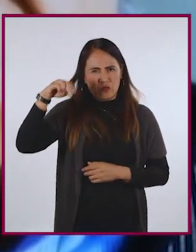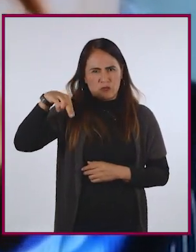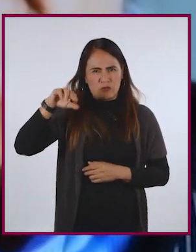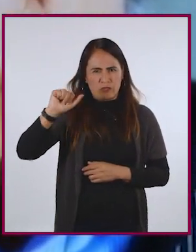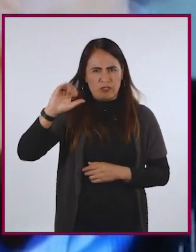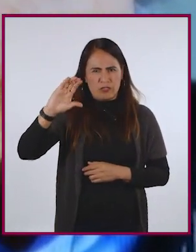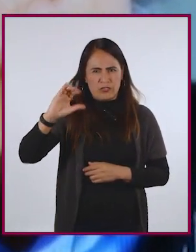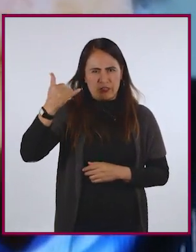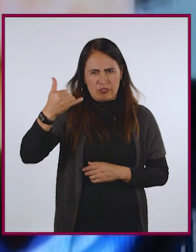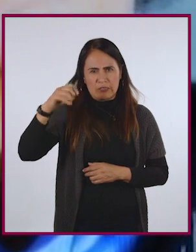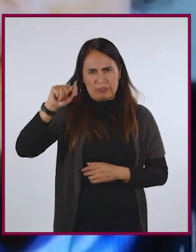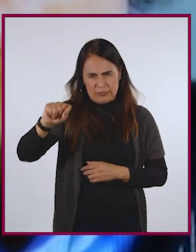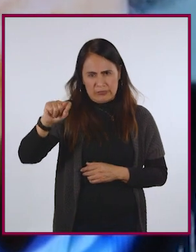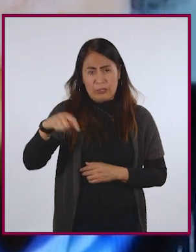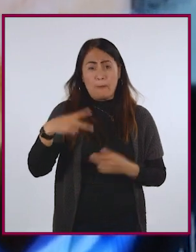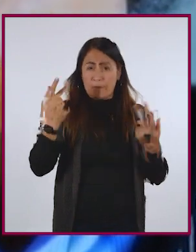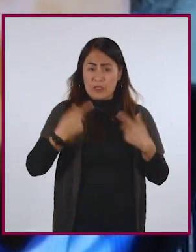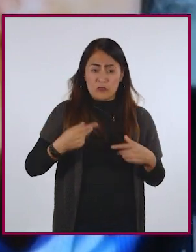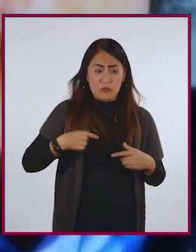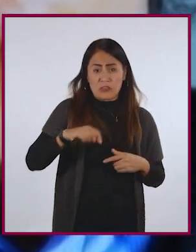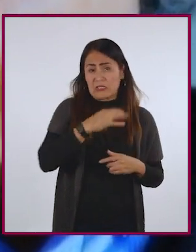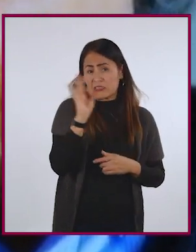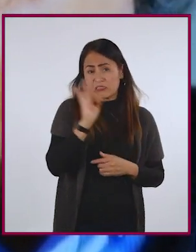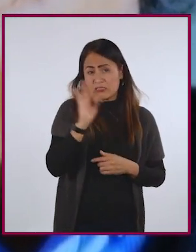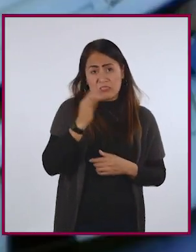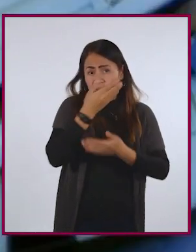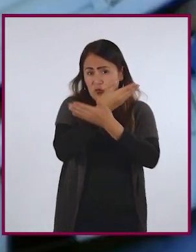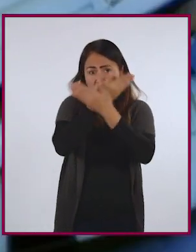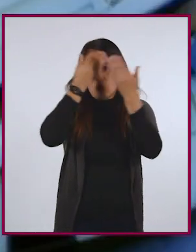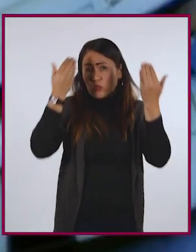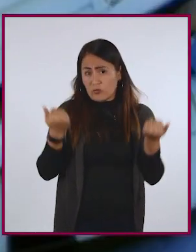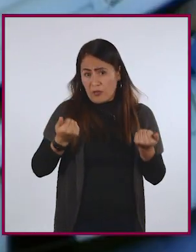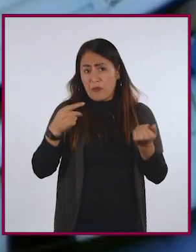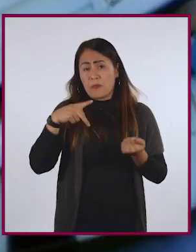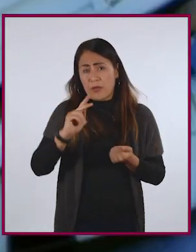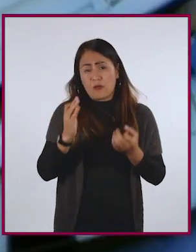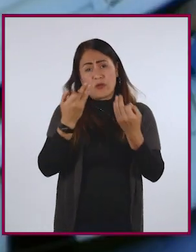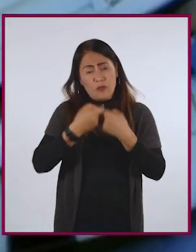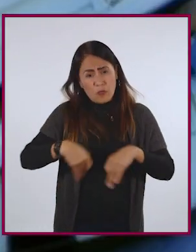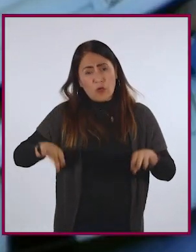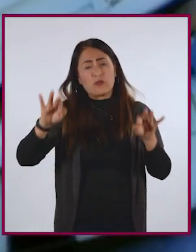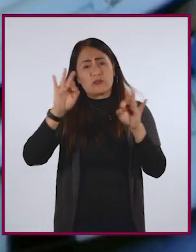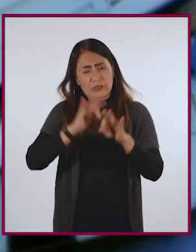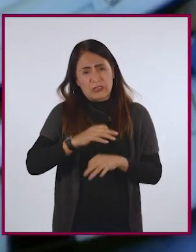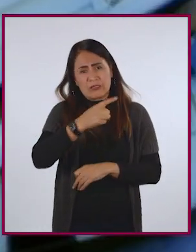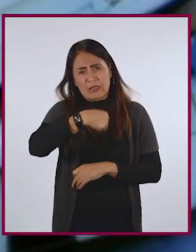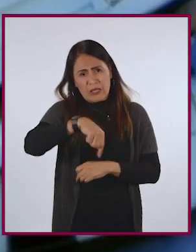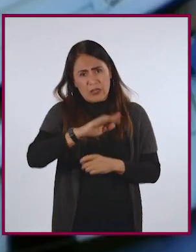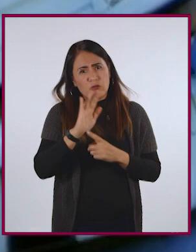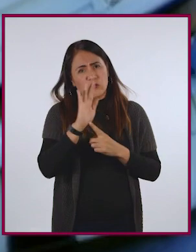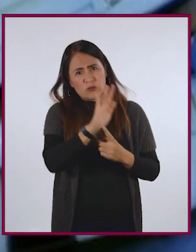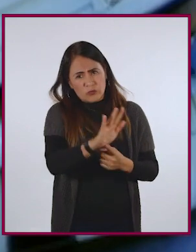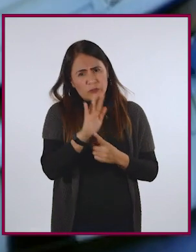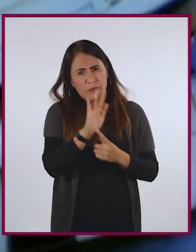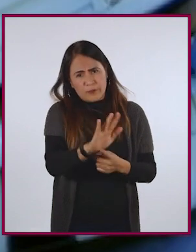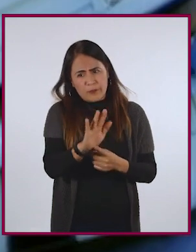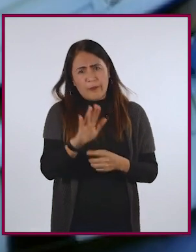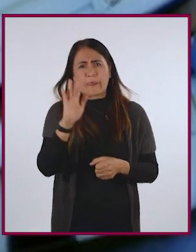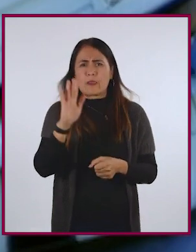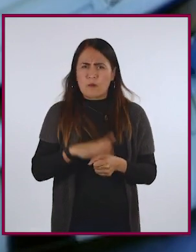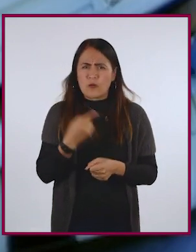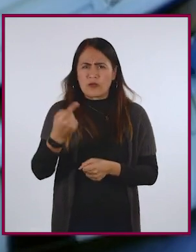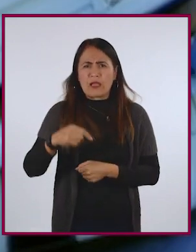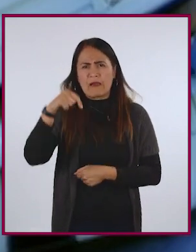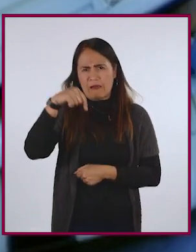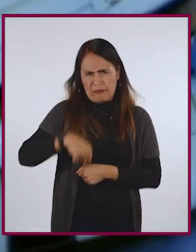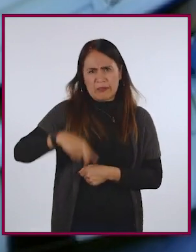CONACYT. Igual, son datos que la gente no conoce, pero que es importante resaltar porque sin duda